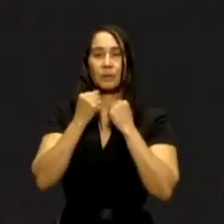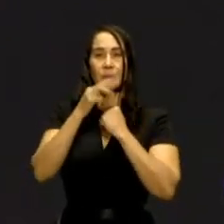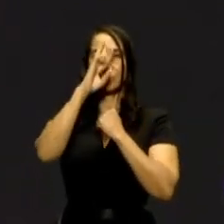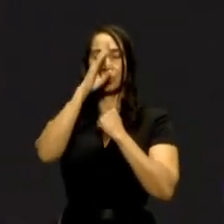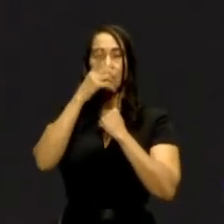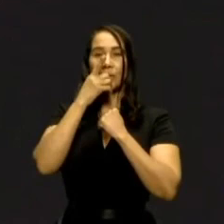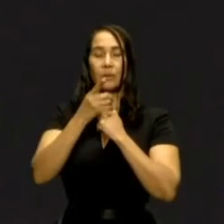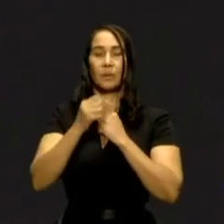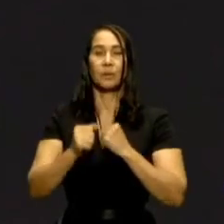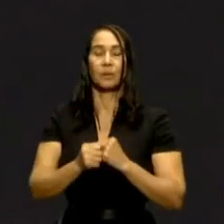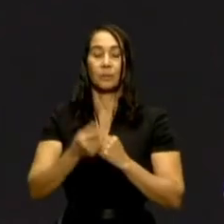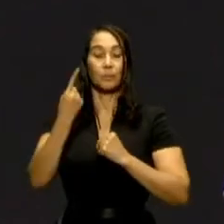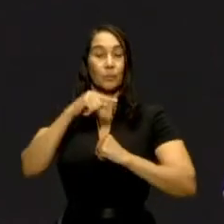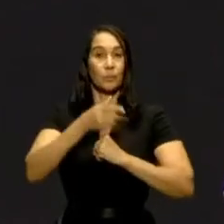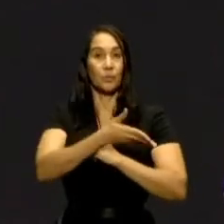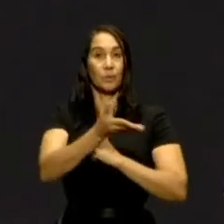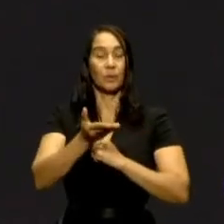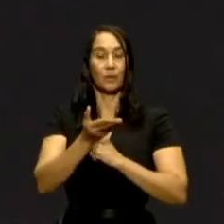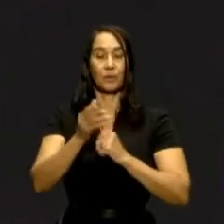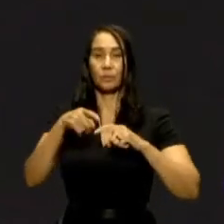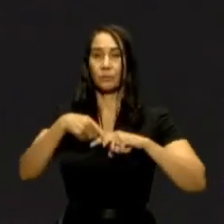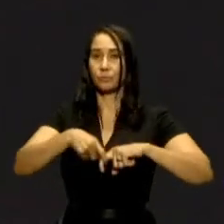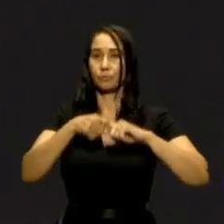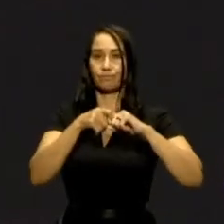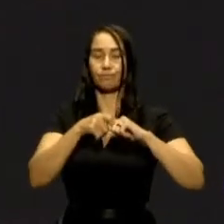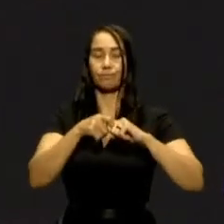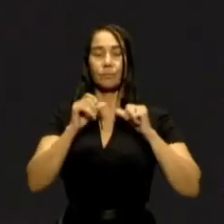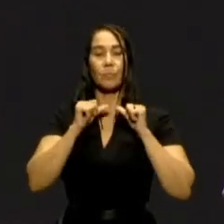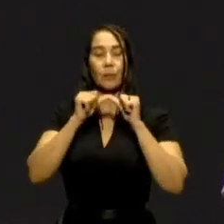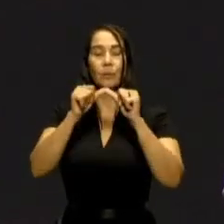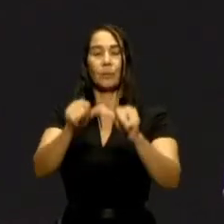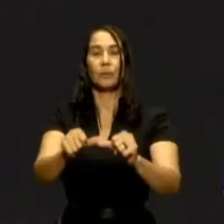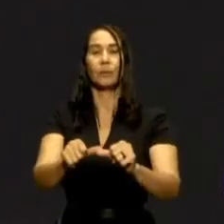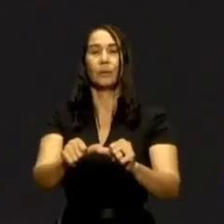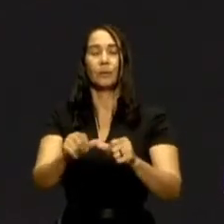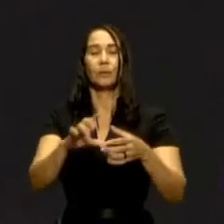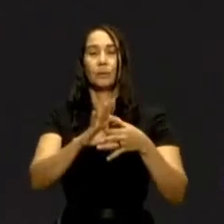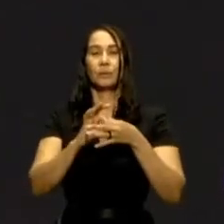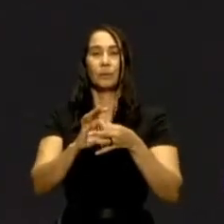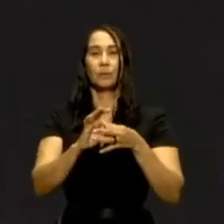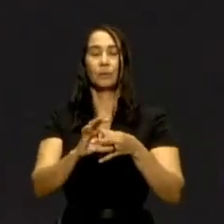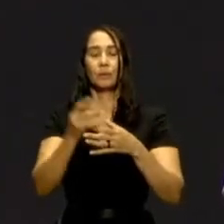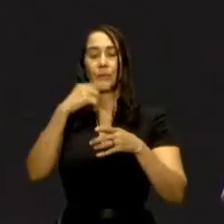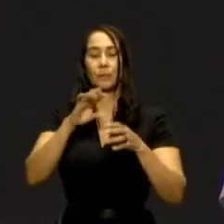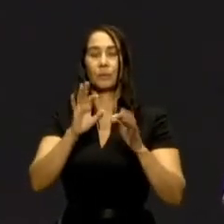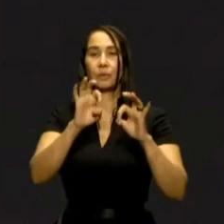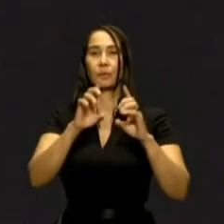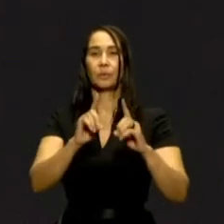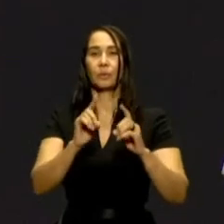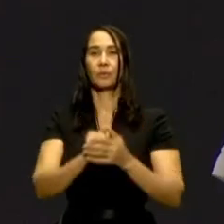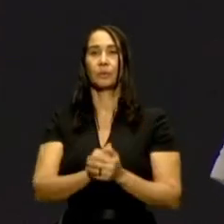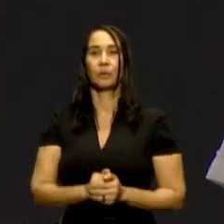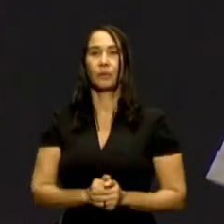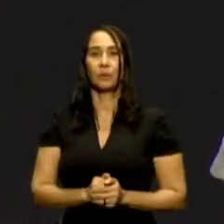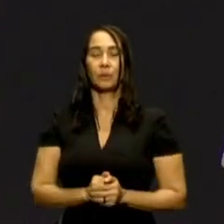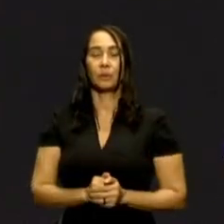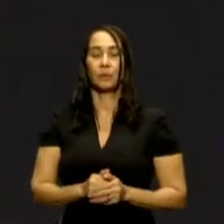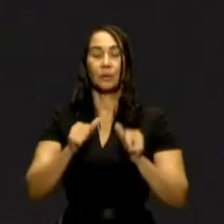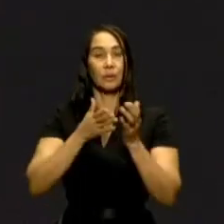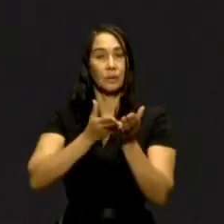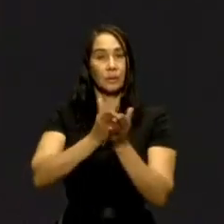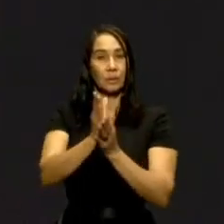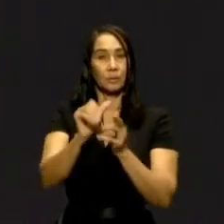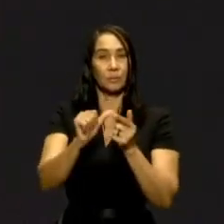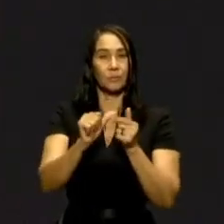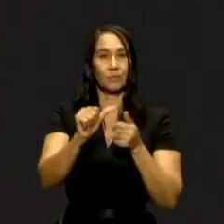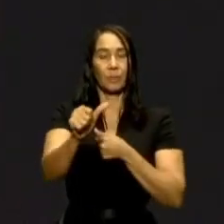República Dominicana. Por ello, no nos detengamos. Sigamos adelante, unidos por una educación de excelencia. El camino es